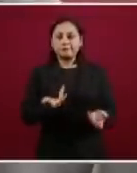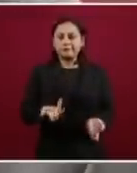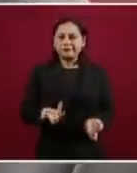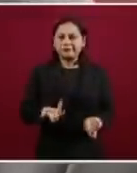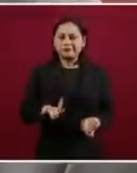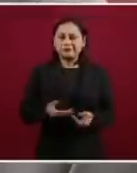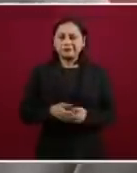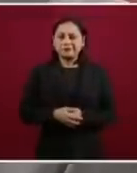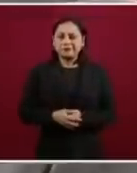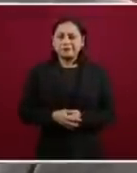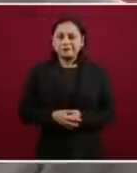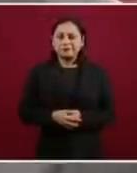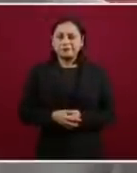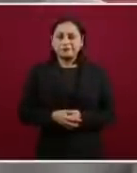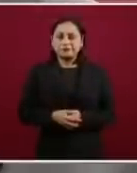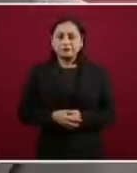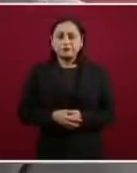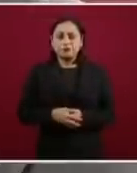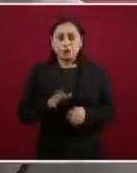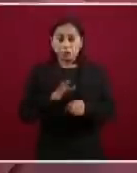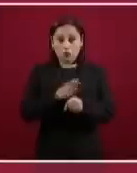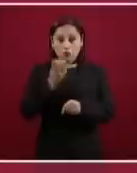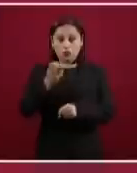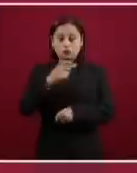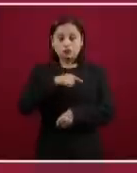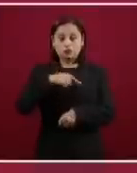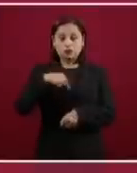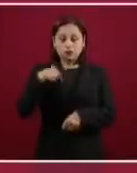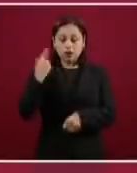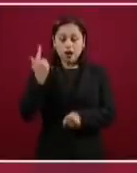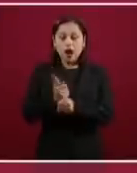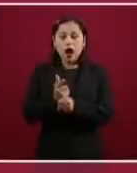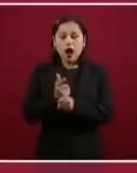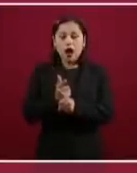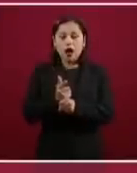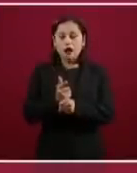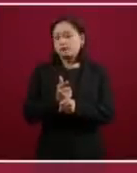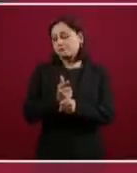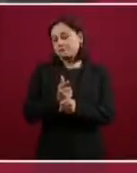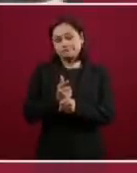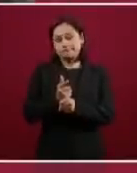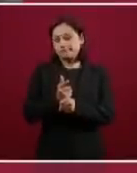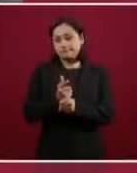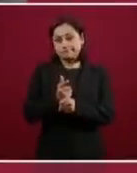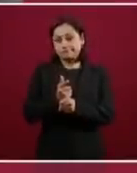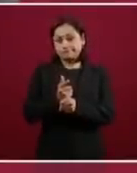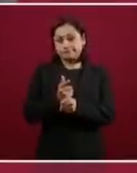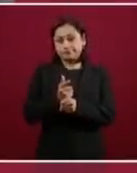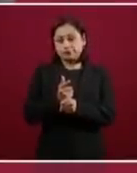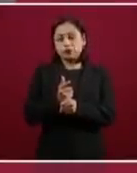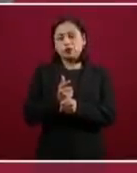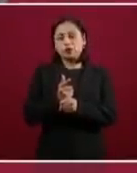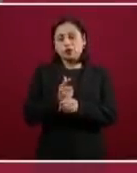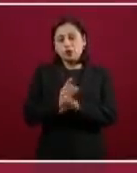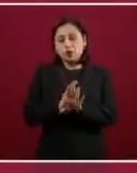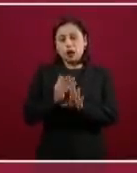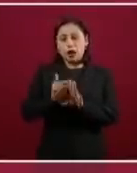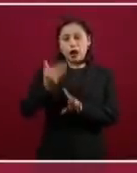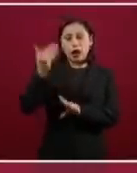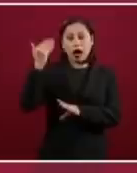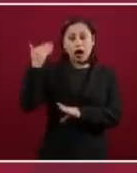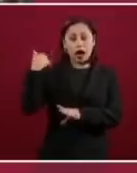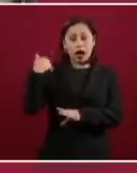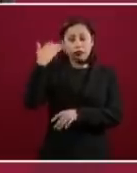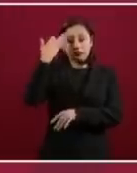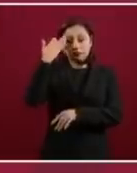Entonces, ¿qué se decidió? Como nunca, o ya tenía muchísimo tiempo,